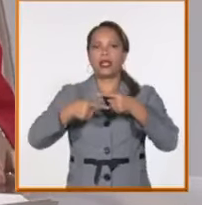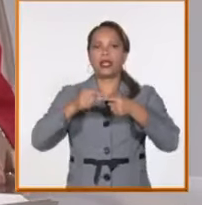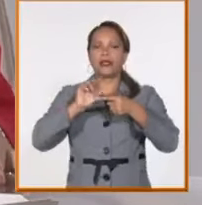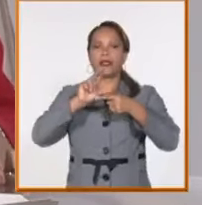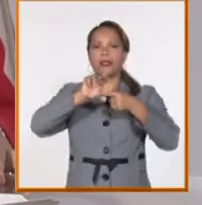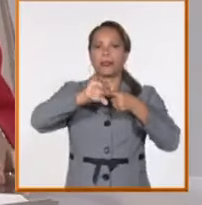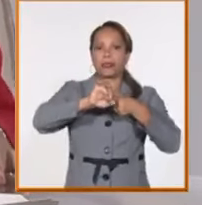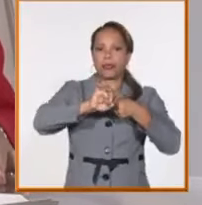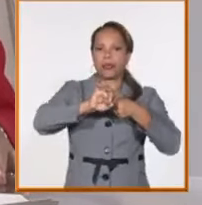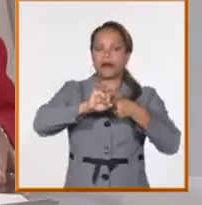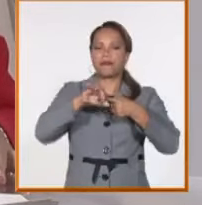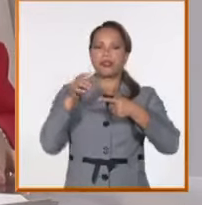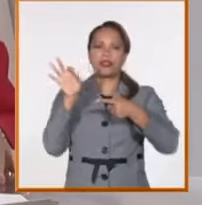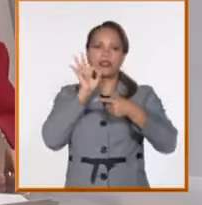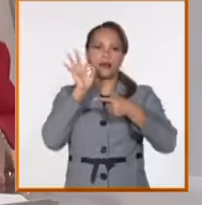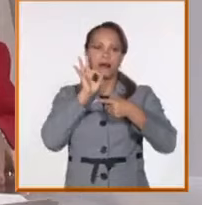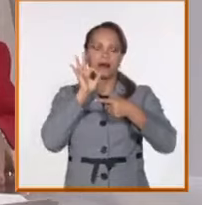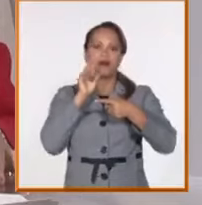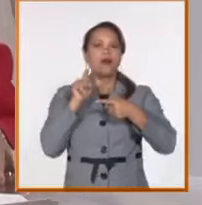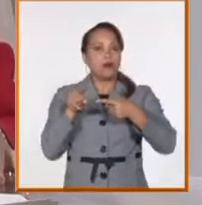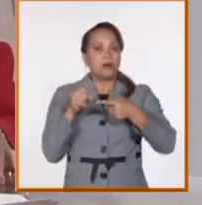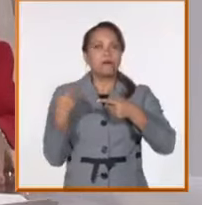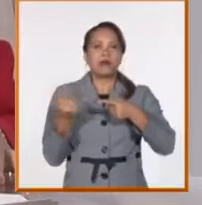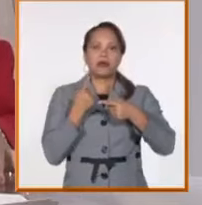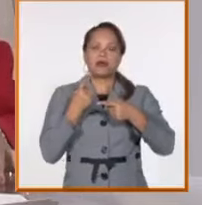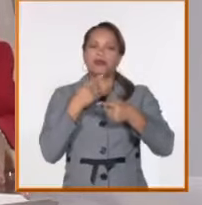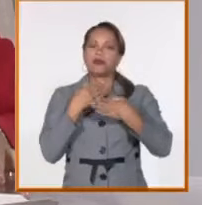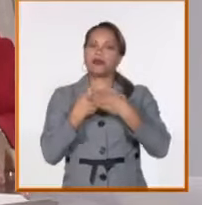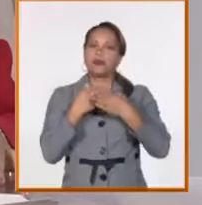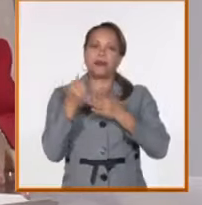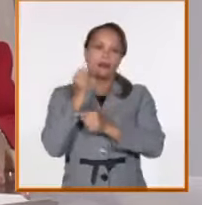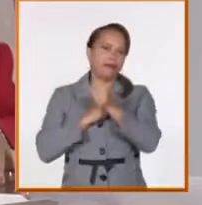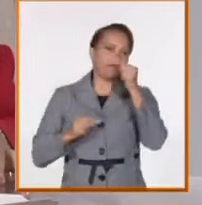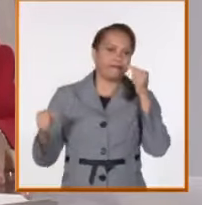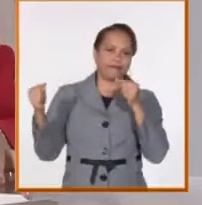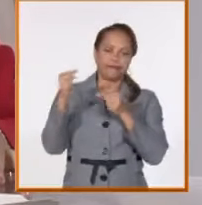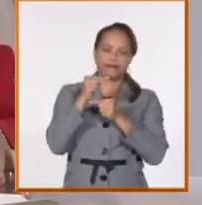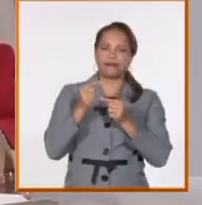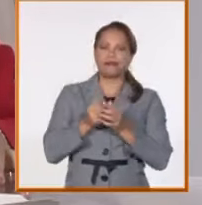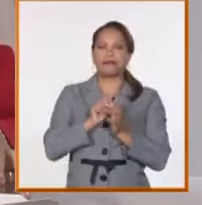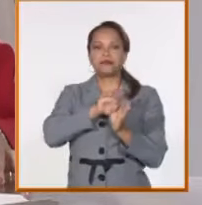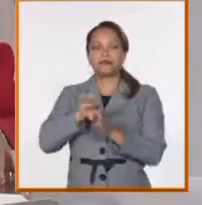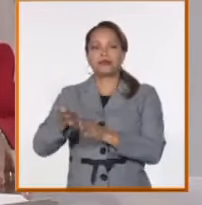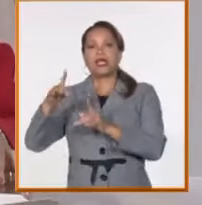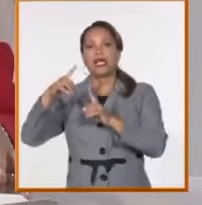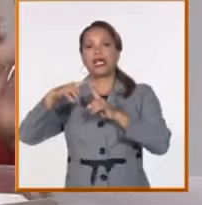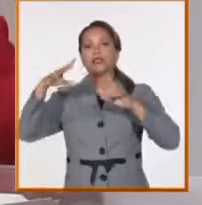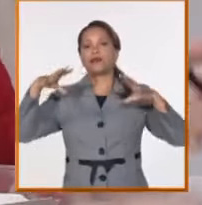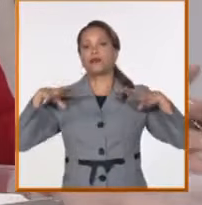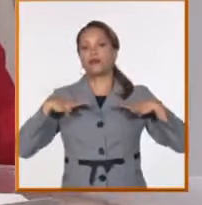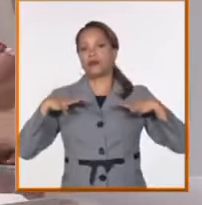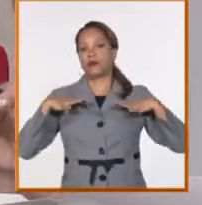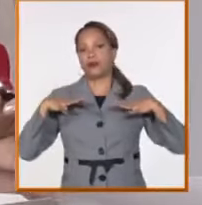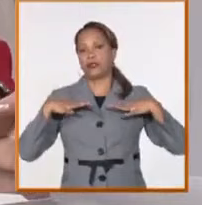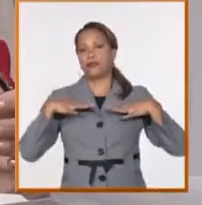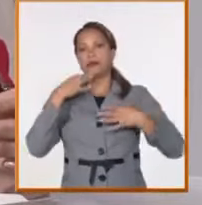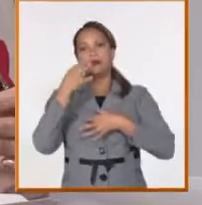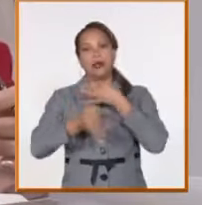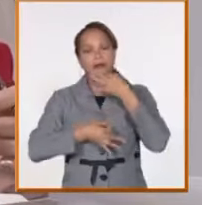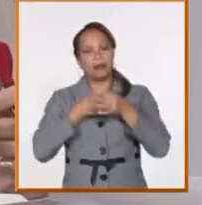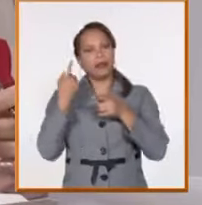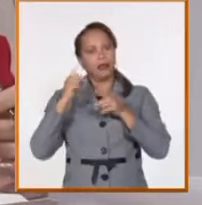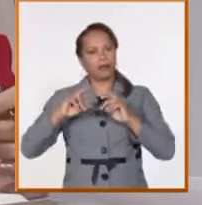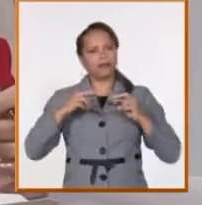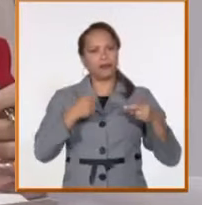nosotros tabacuba es un eh sector priorizado para el turismo como ya eh expresé en otra mesa